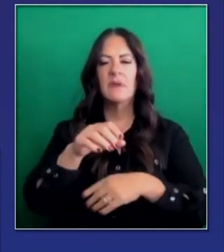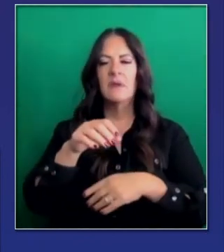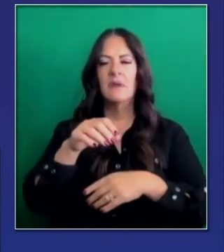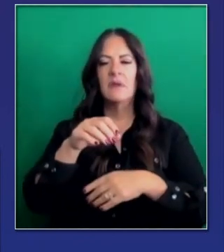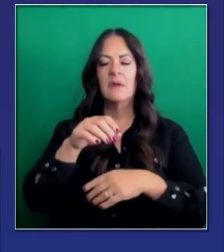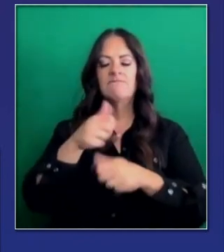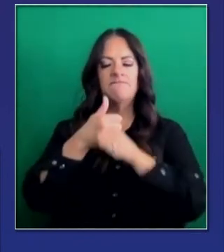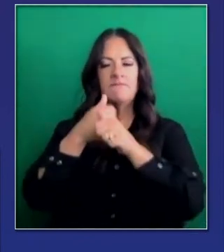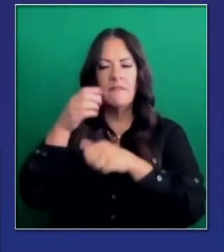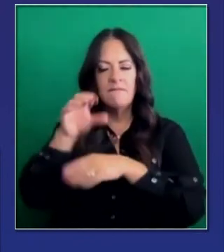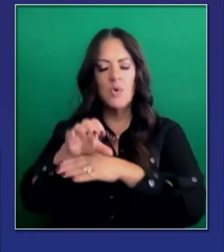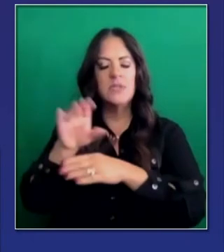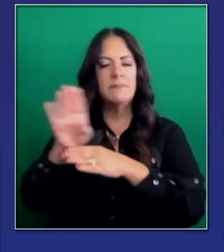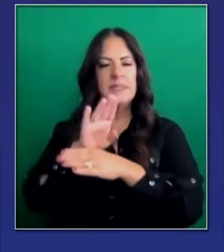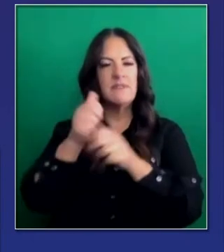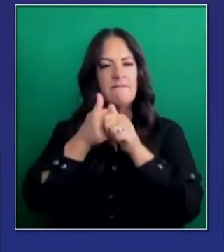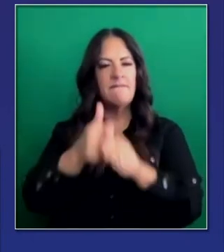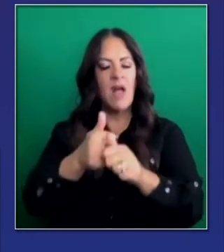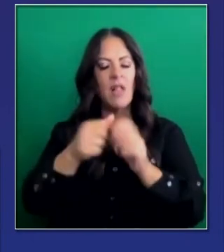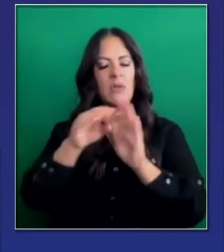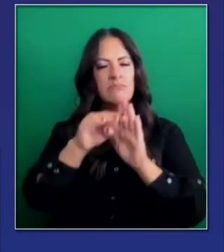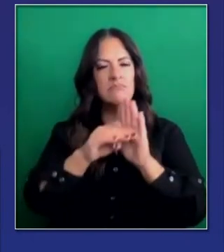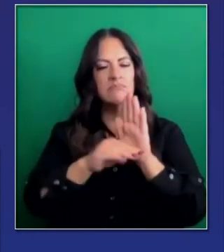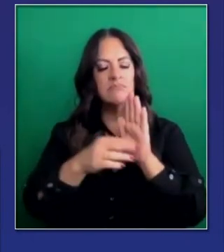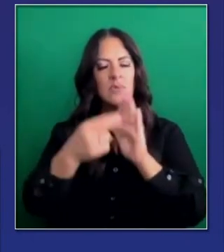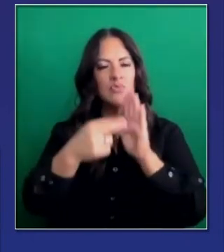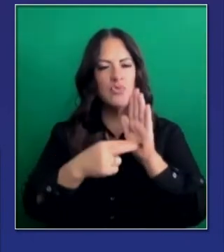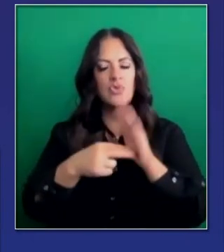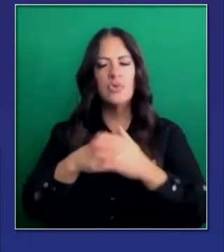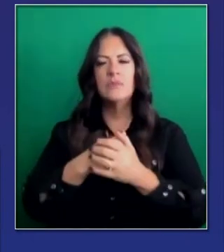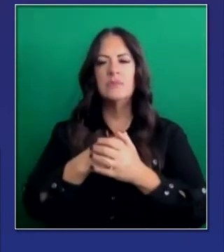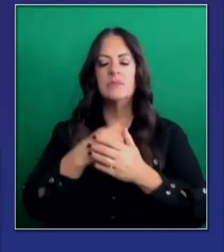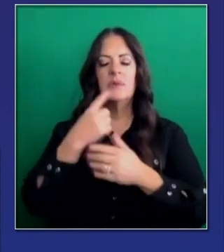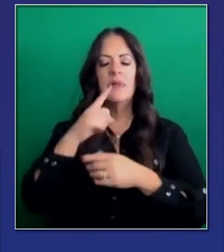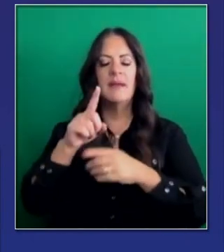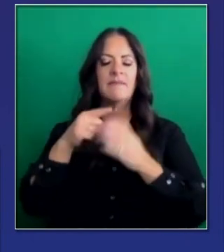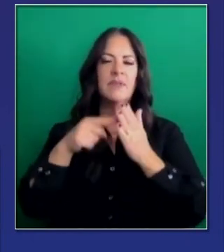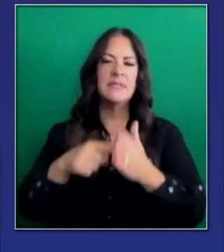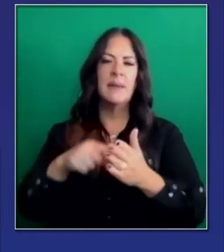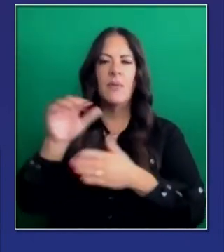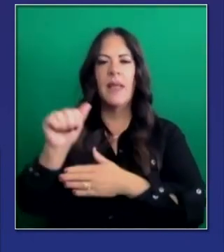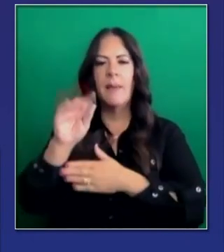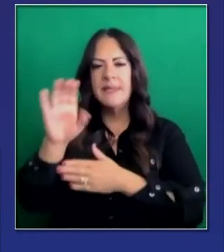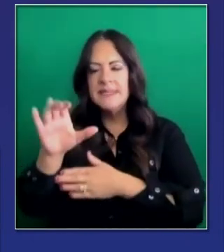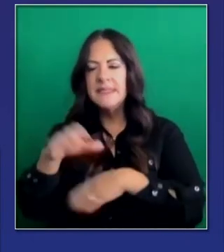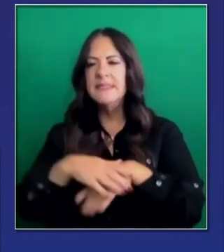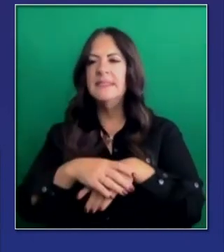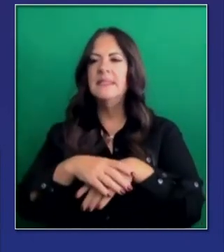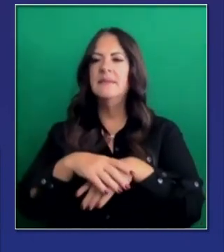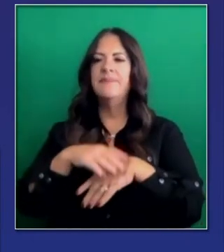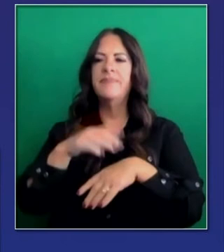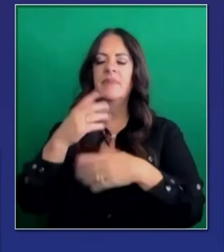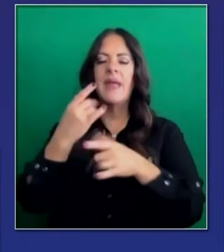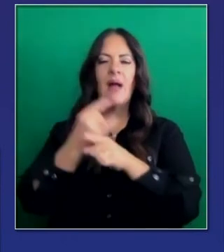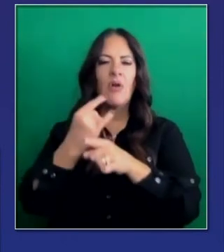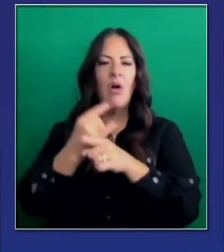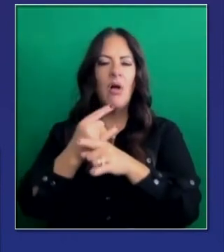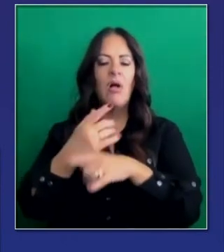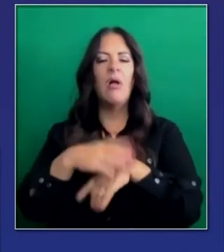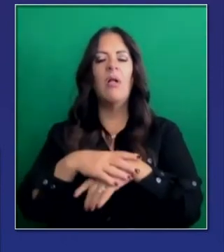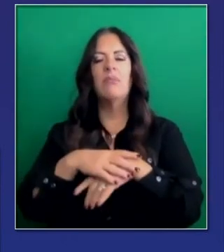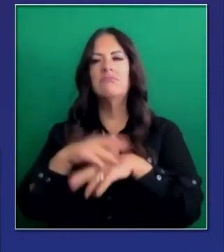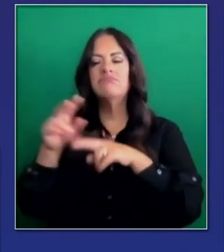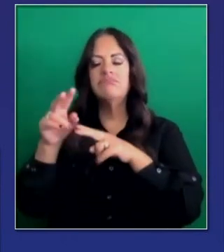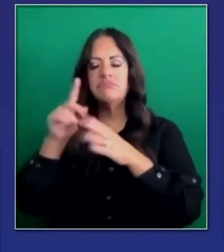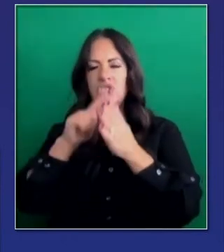últimos meses vemos que a través de los esfuerzos de hacer respetar las leyes con el gobierno y controles del gobierno etcétera la gran